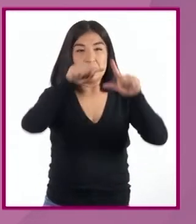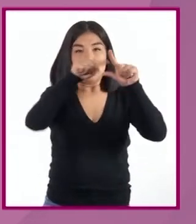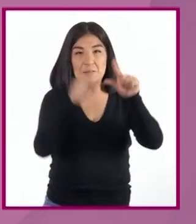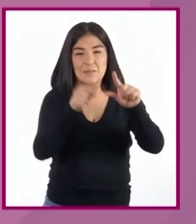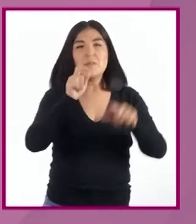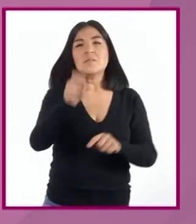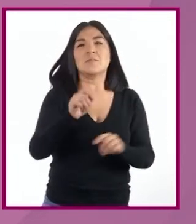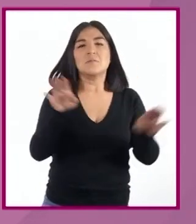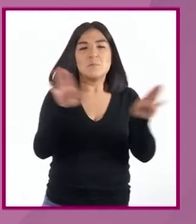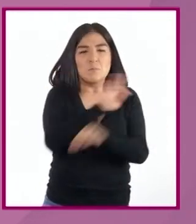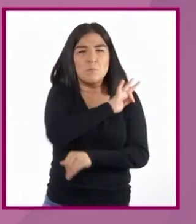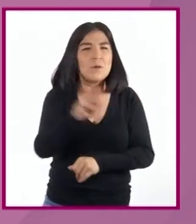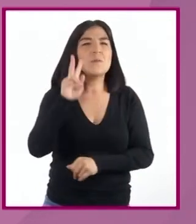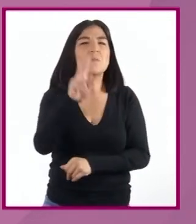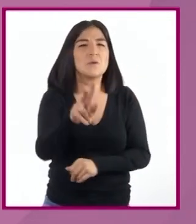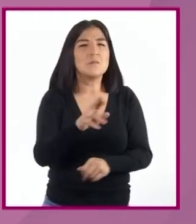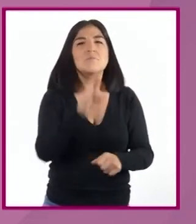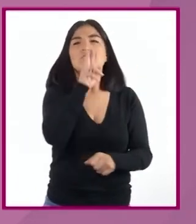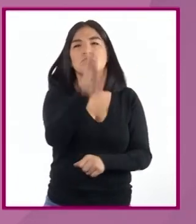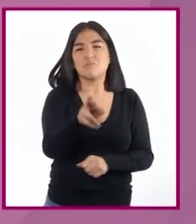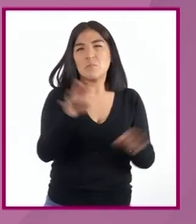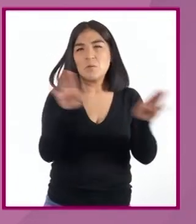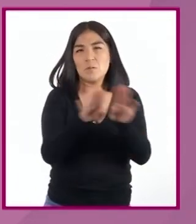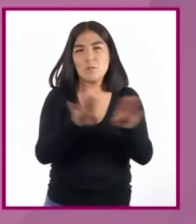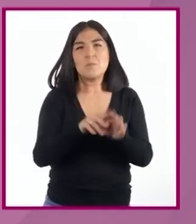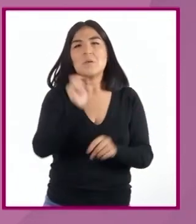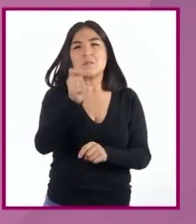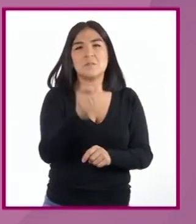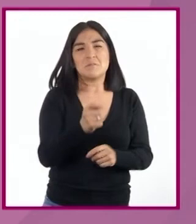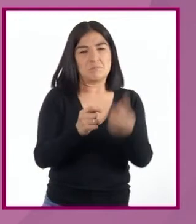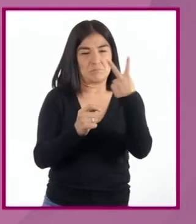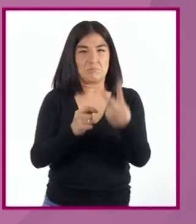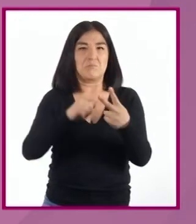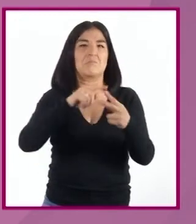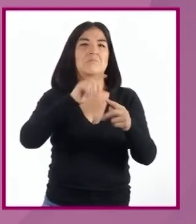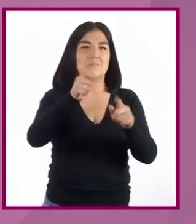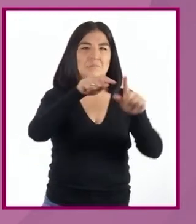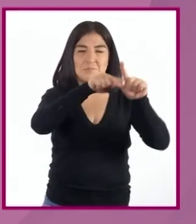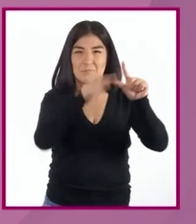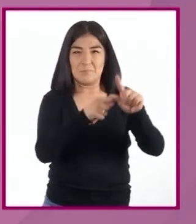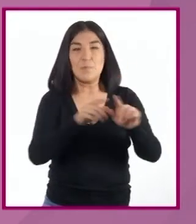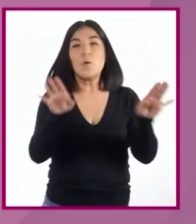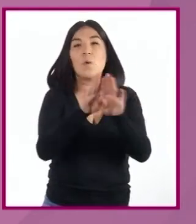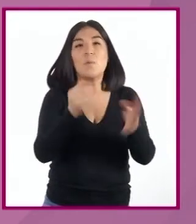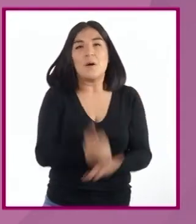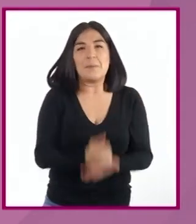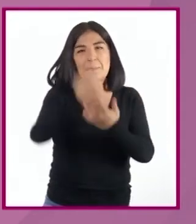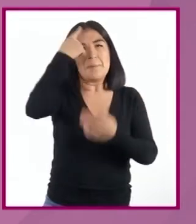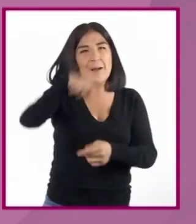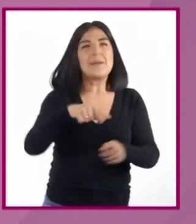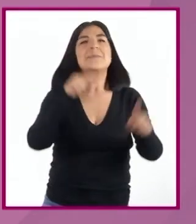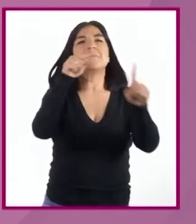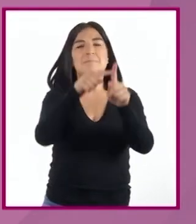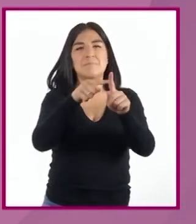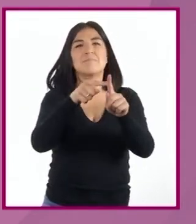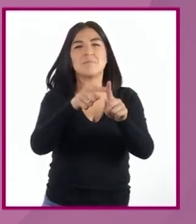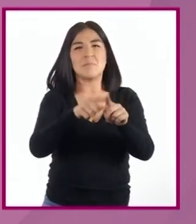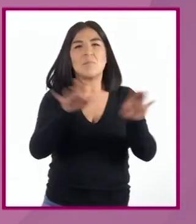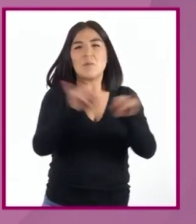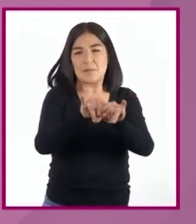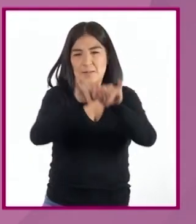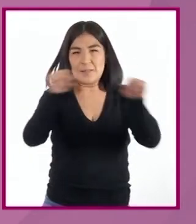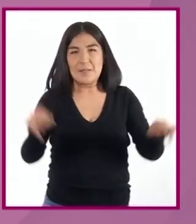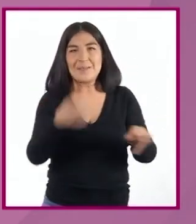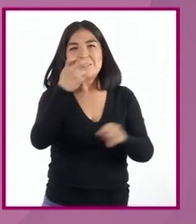ángulo-lado-ángulo podemos ver que resultan congruentes los dos triángulos, lo que nos ayudará a determinar la distancia que